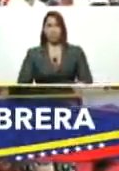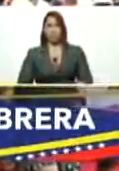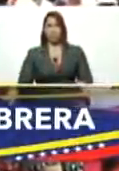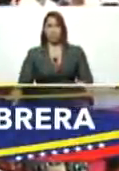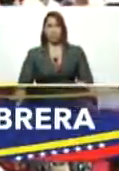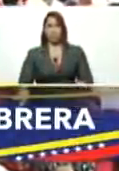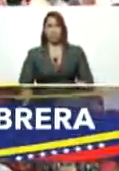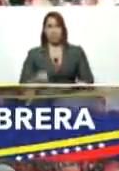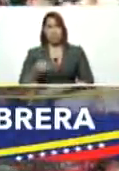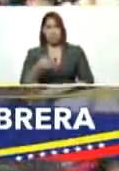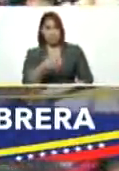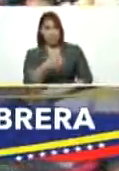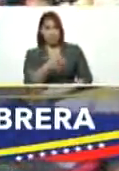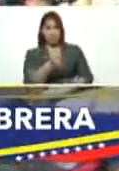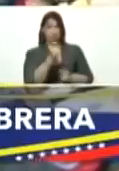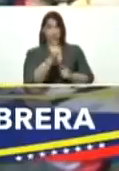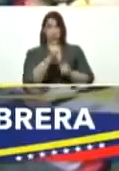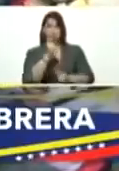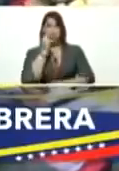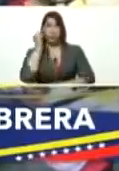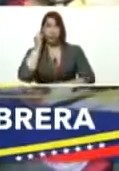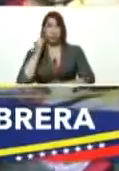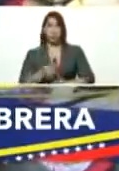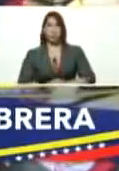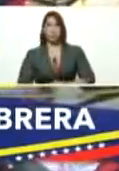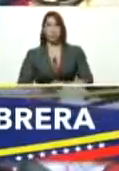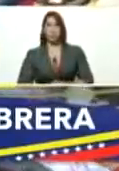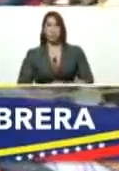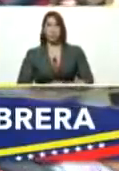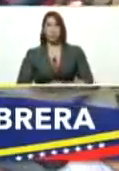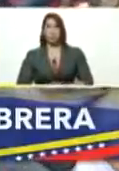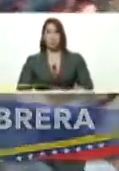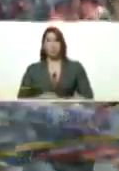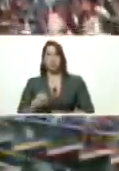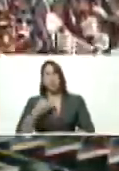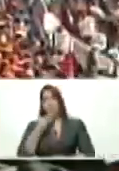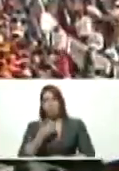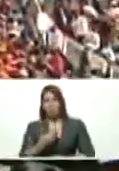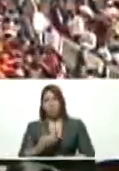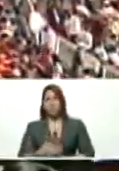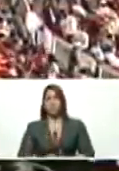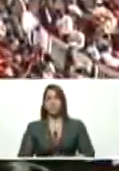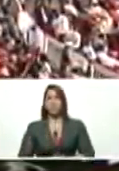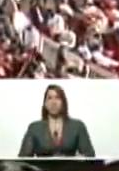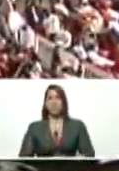pescadores y pescadoras yo pido